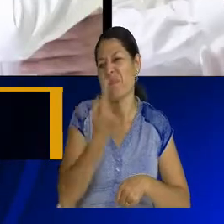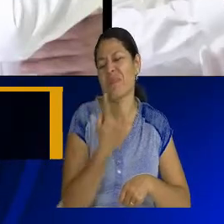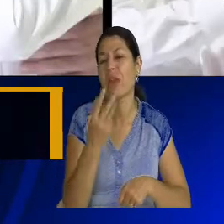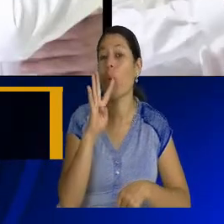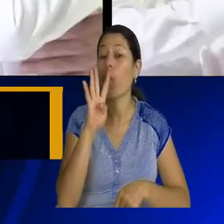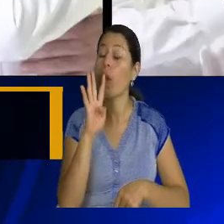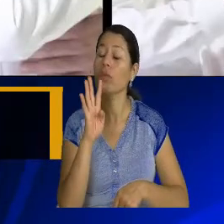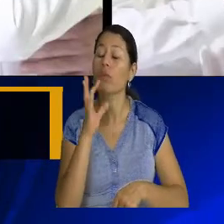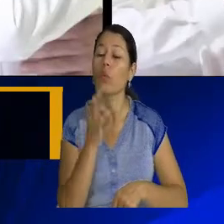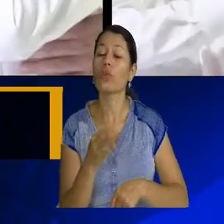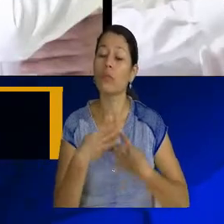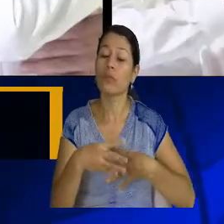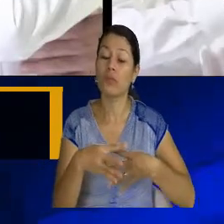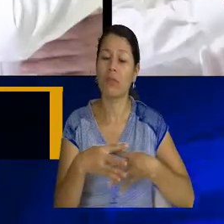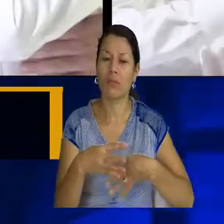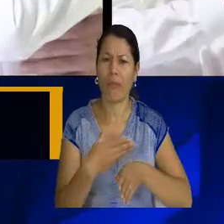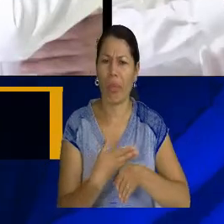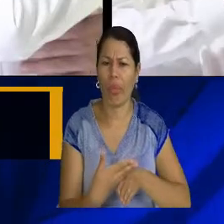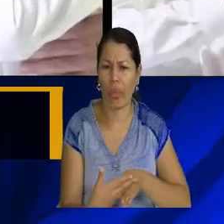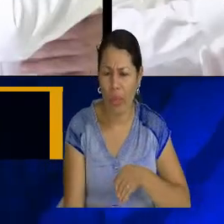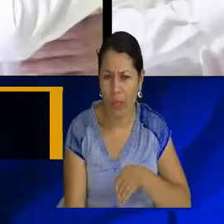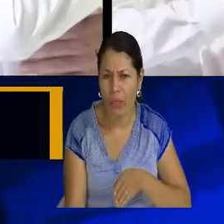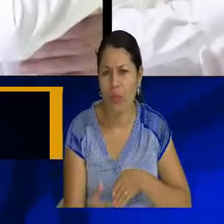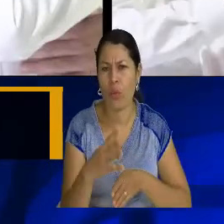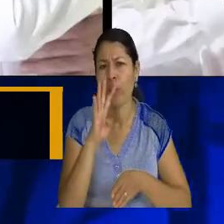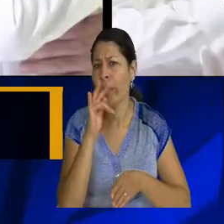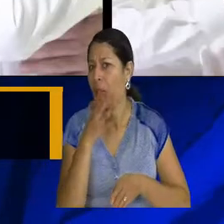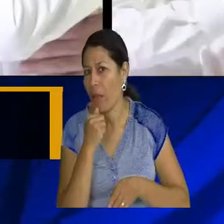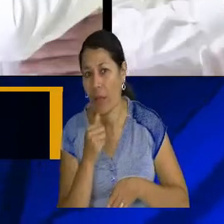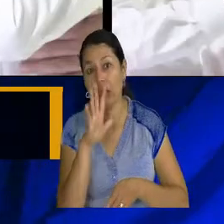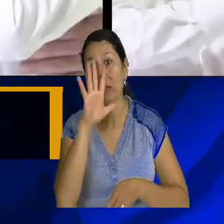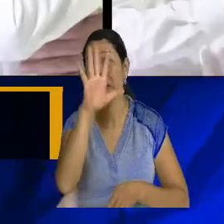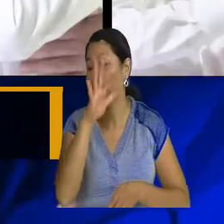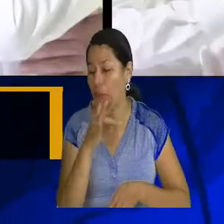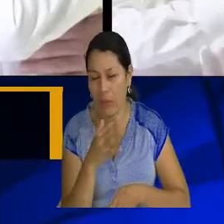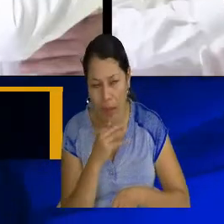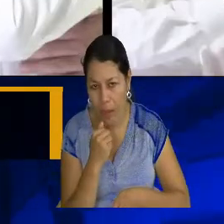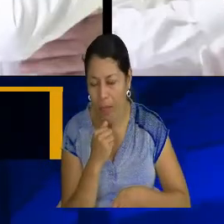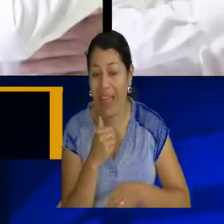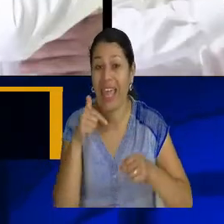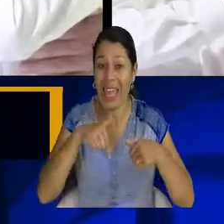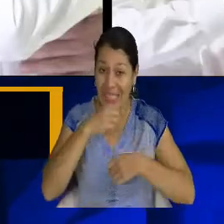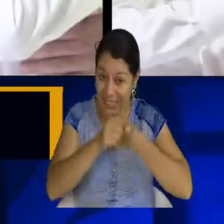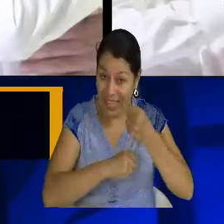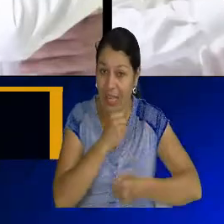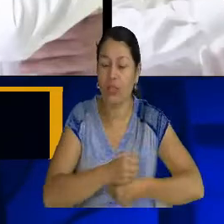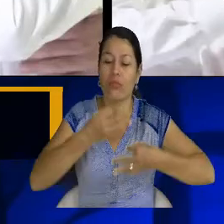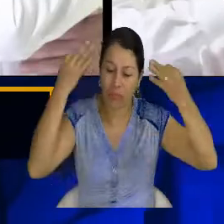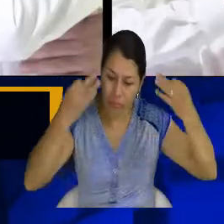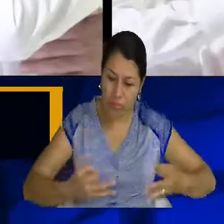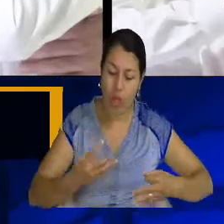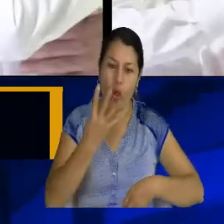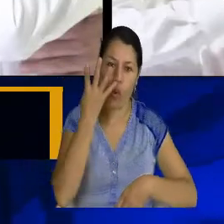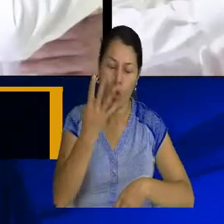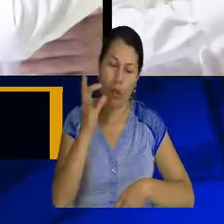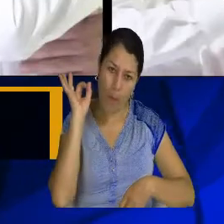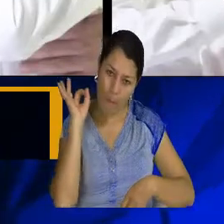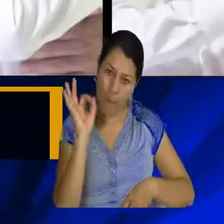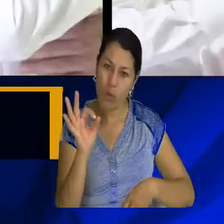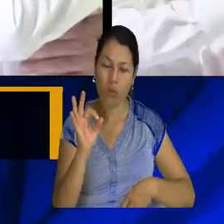media y 5 y no hemos podido arrancar. Este año vamos a arrancar a las 4 en punto, por